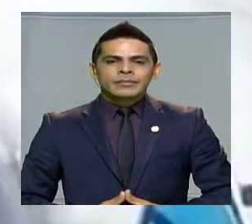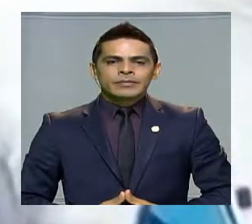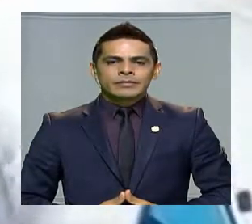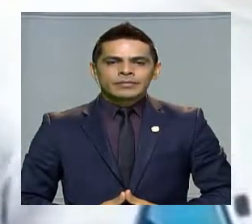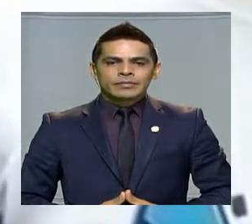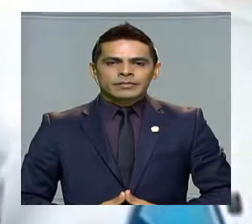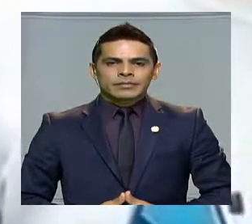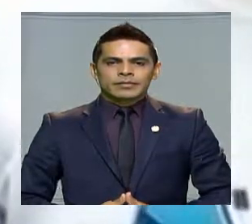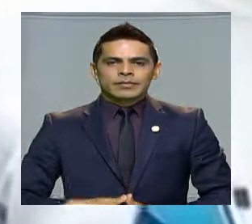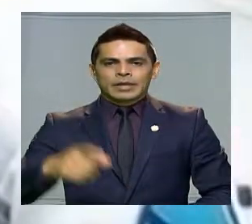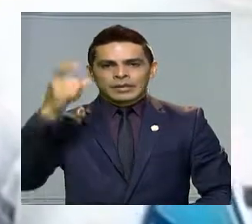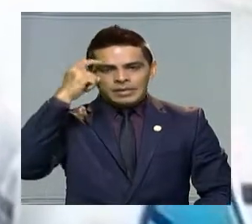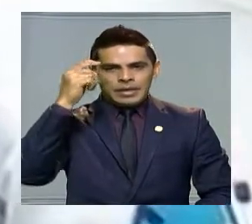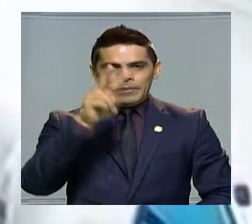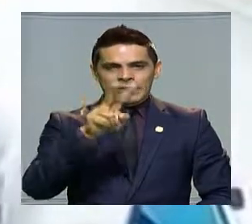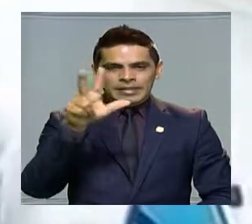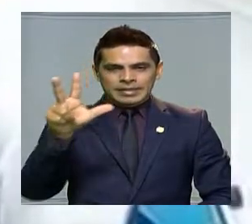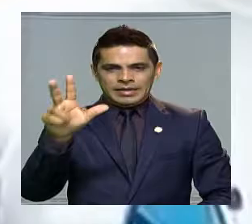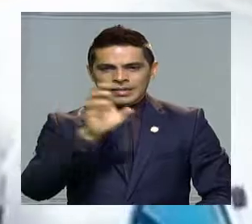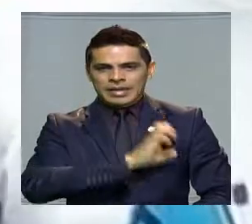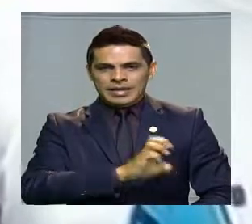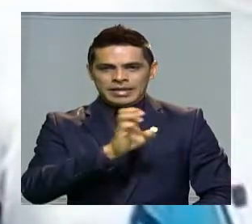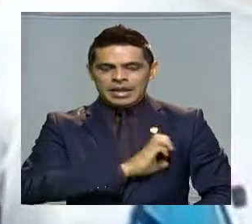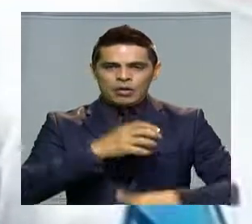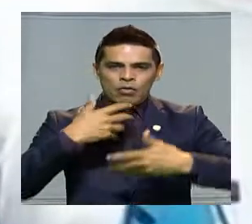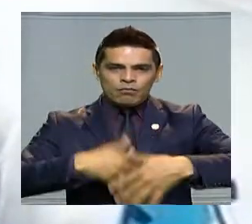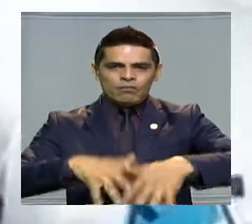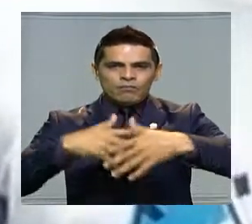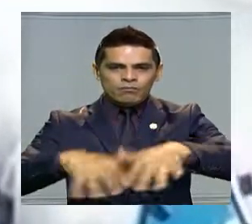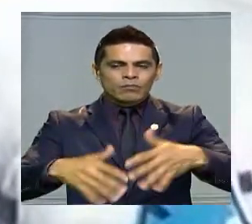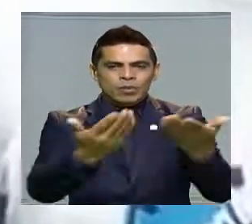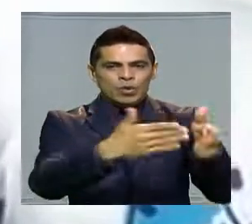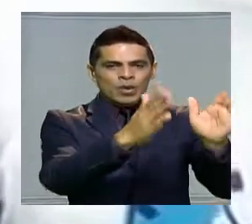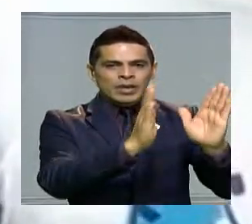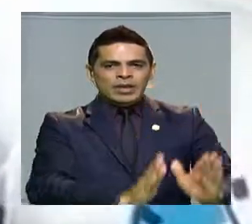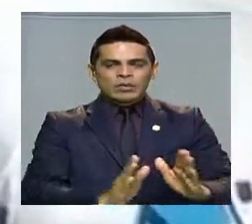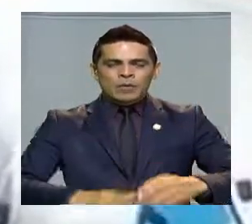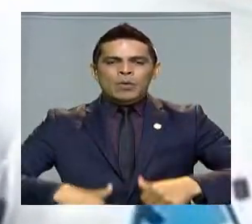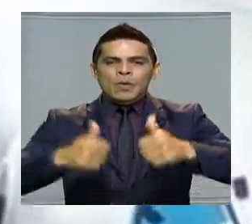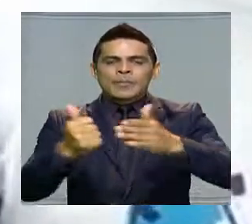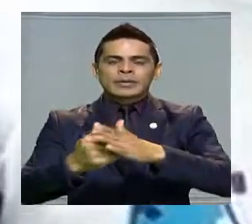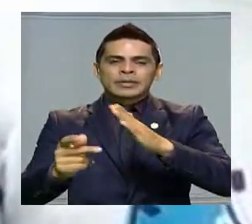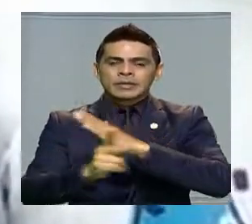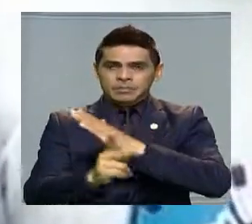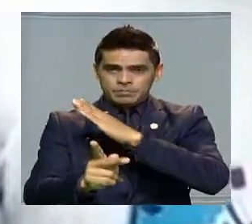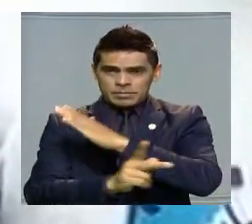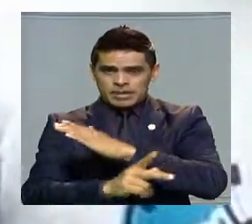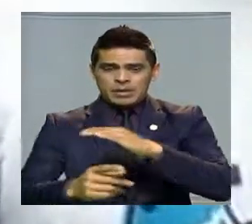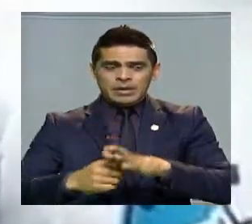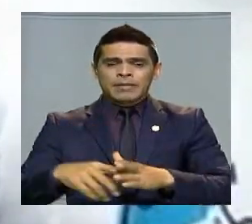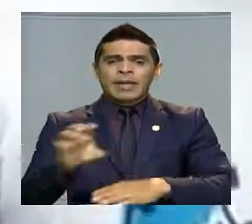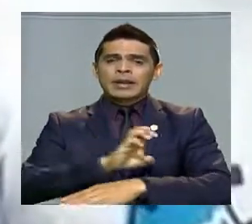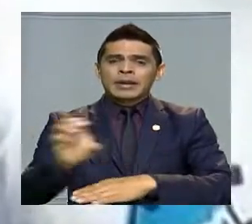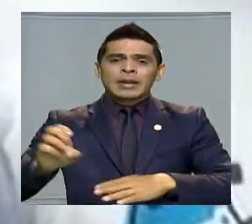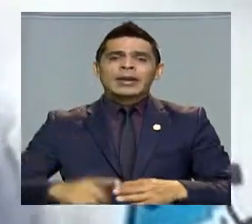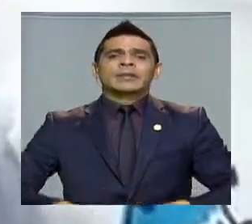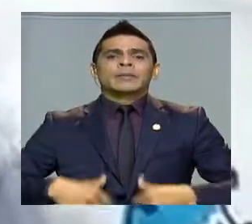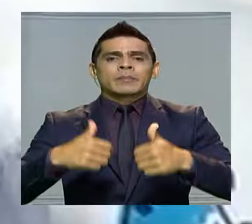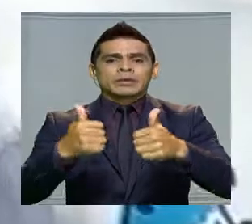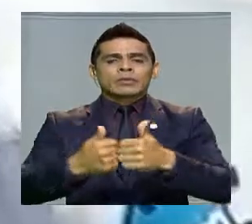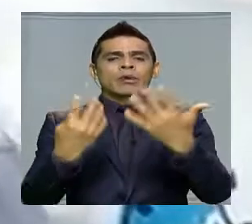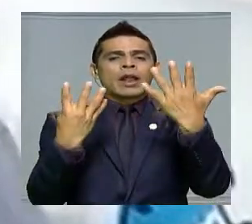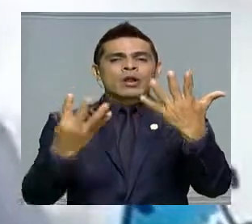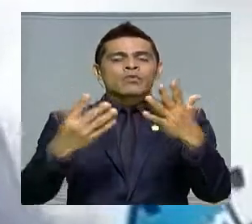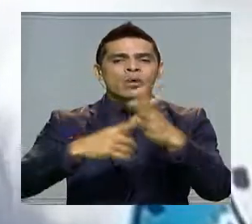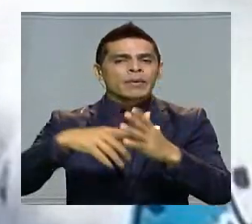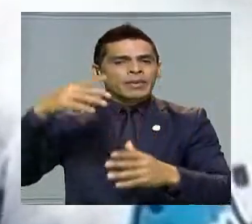Este 23 de enero vamos a marchar los estudiantes desde el Parque del Este en la ciudad de Caracas, Avenida Francisco de Miranda, a las 9 de la mañana